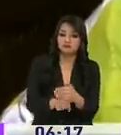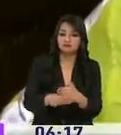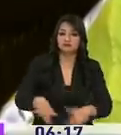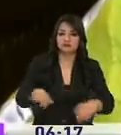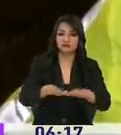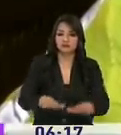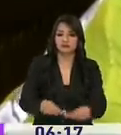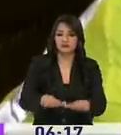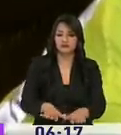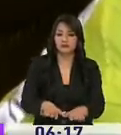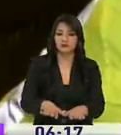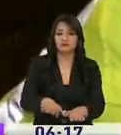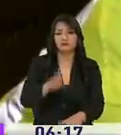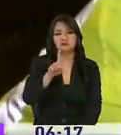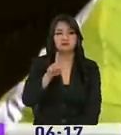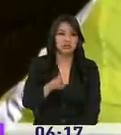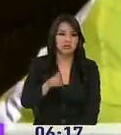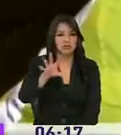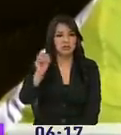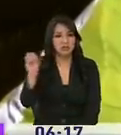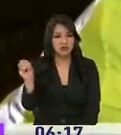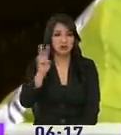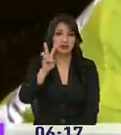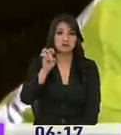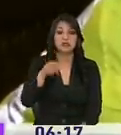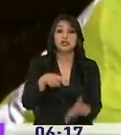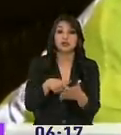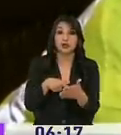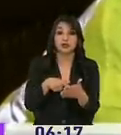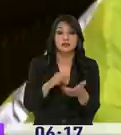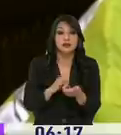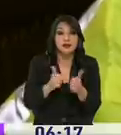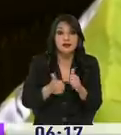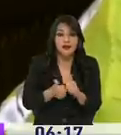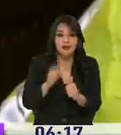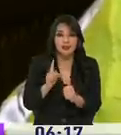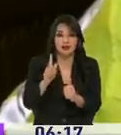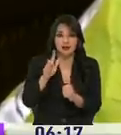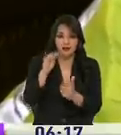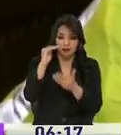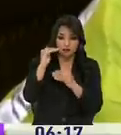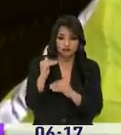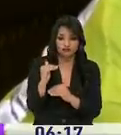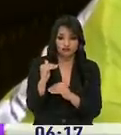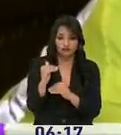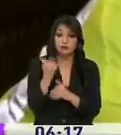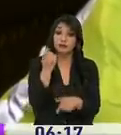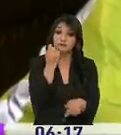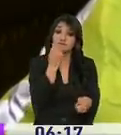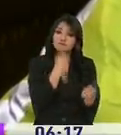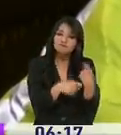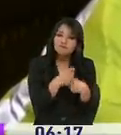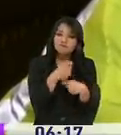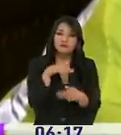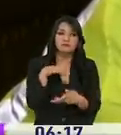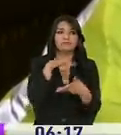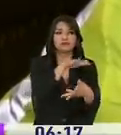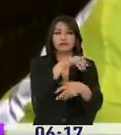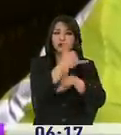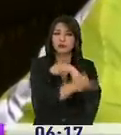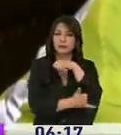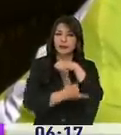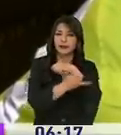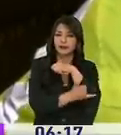ciudad, está entre 1.500 y $2.000 el kilo. Y si logra de pronto salir del país, ya se